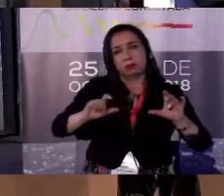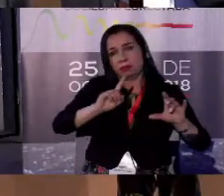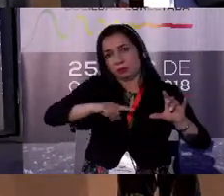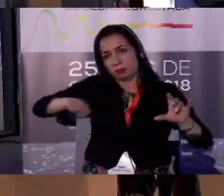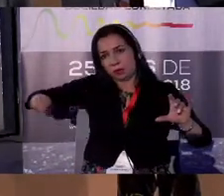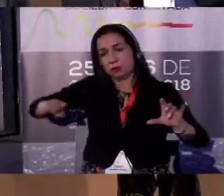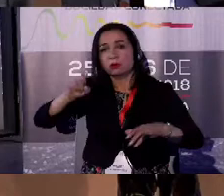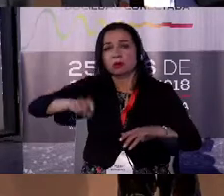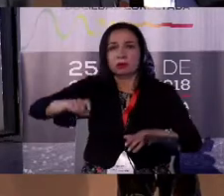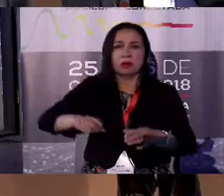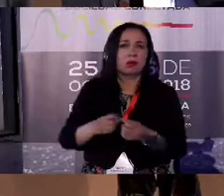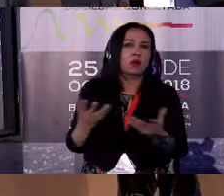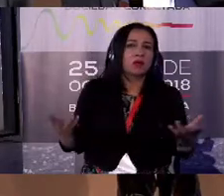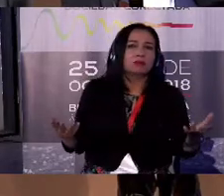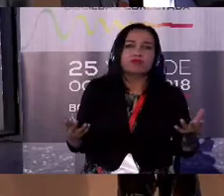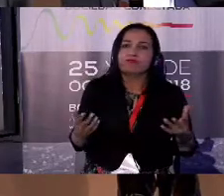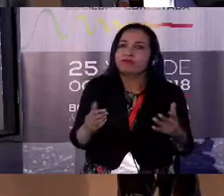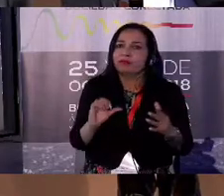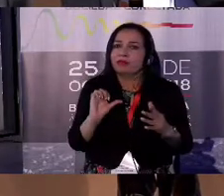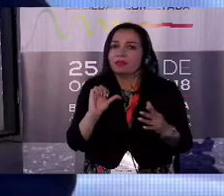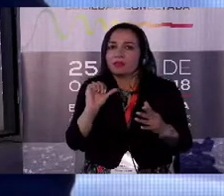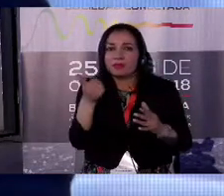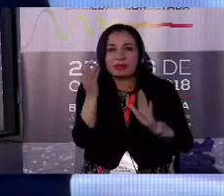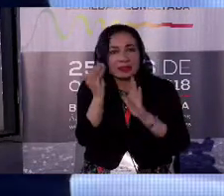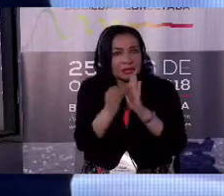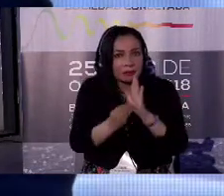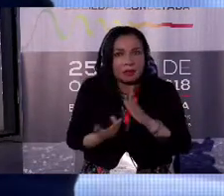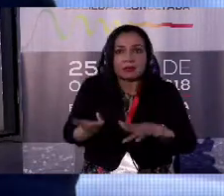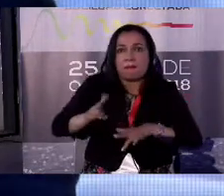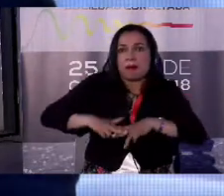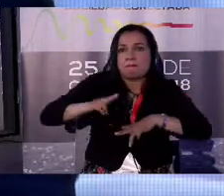necesitan más de 10 veces más espectro que el que hoy